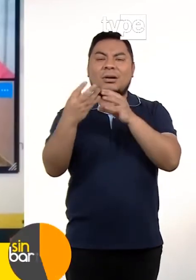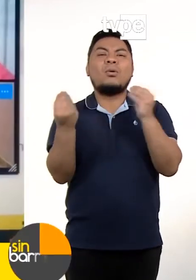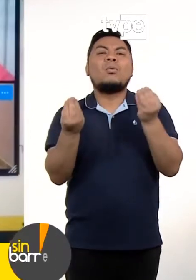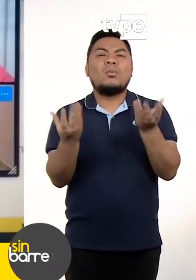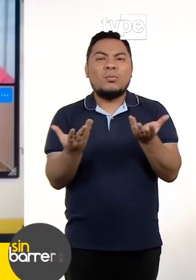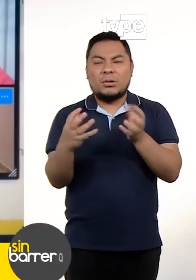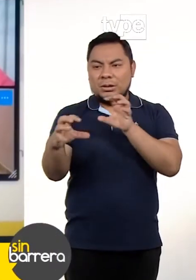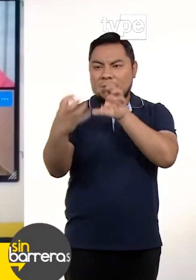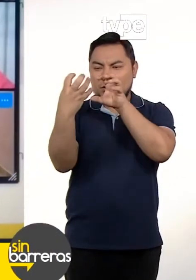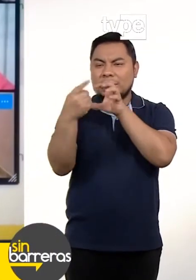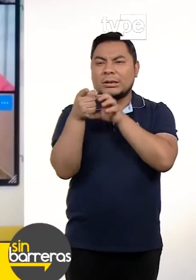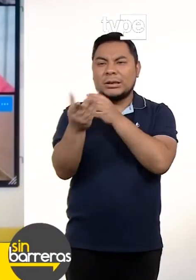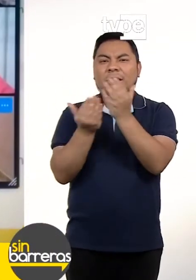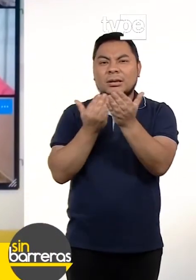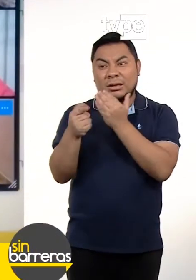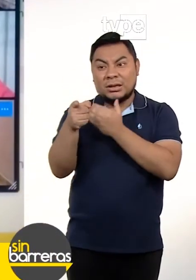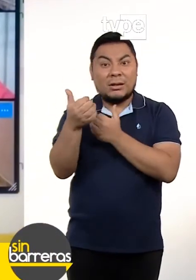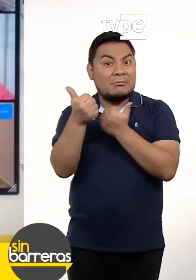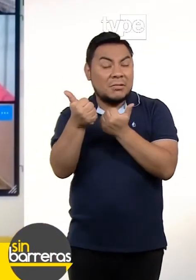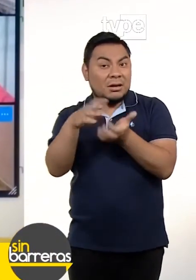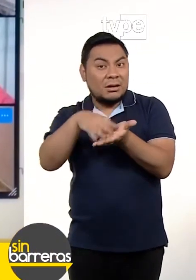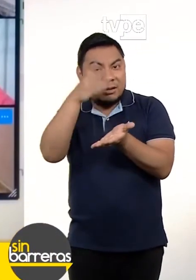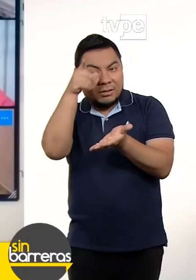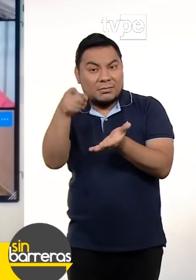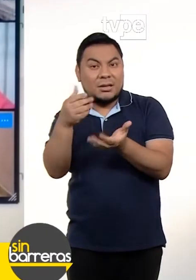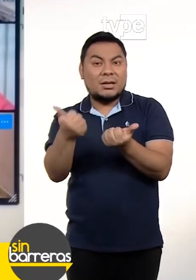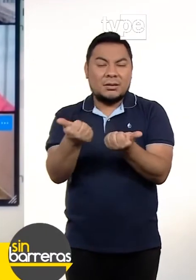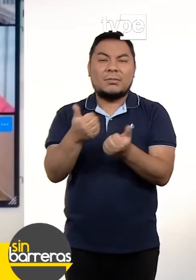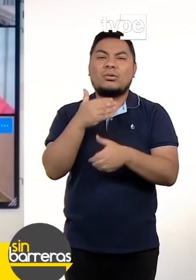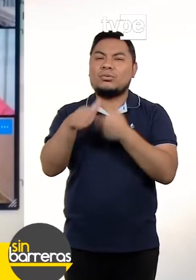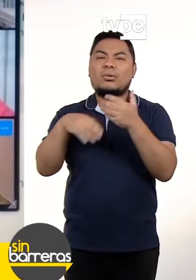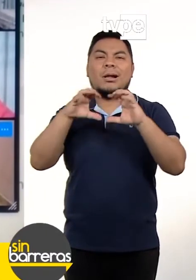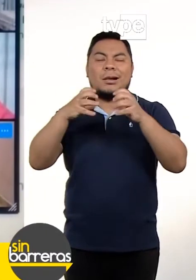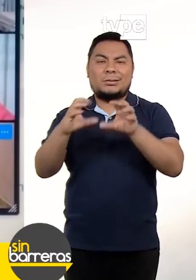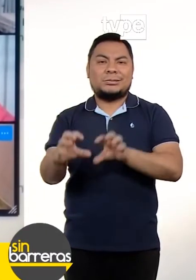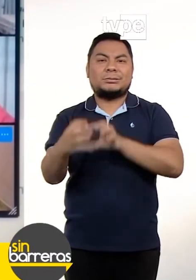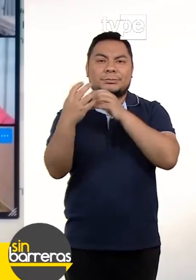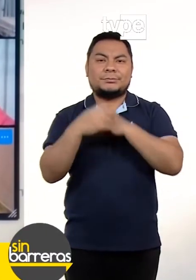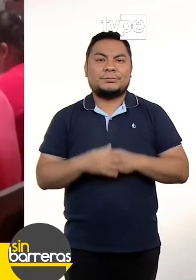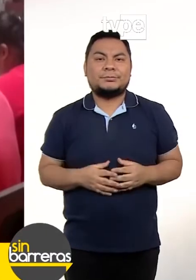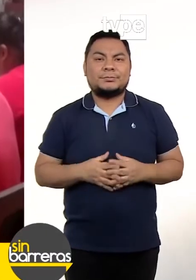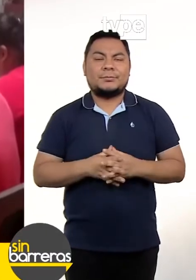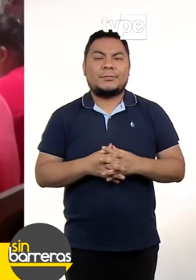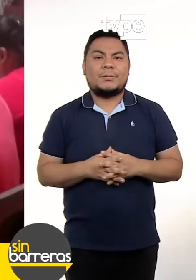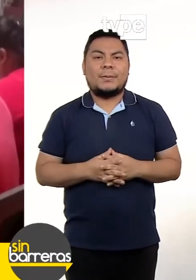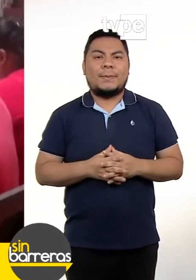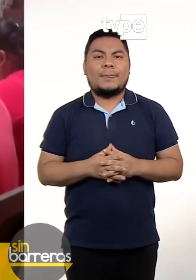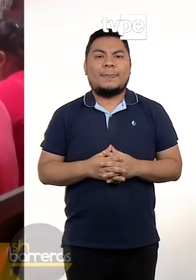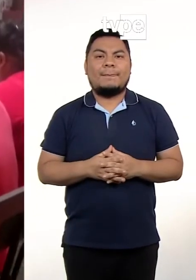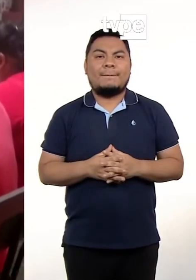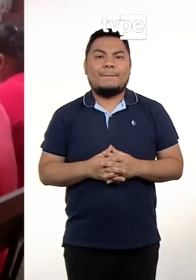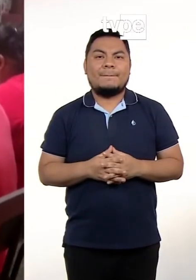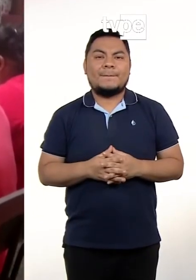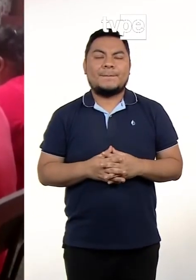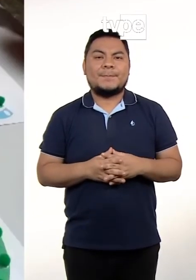través del Zoom, de todos los programas que están facilitando para poder hacer las clases virtuales.